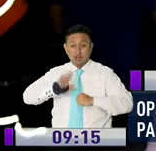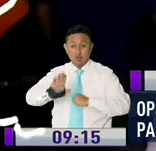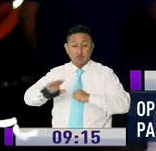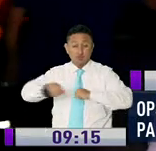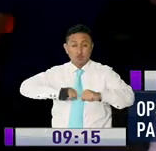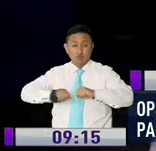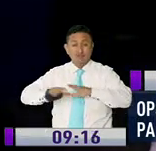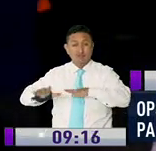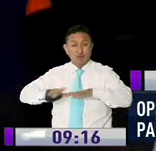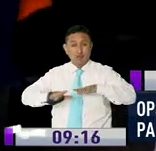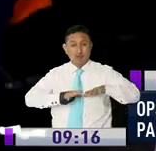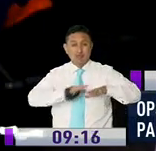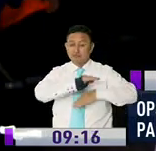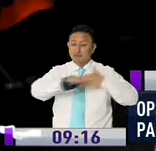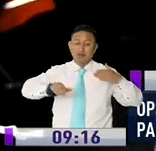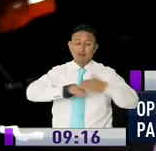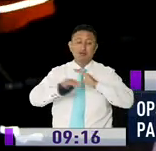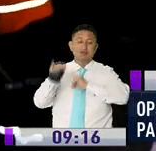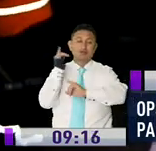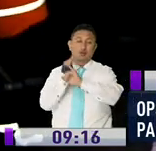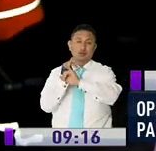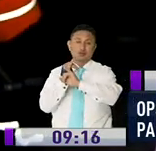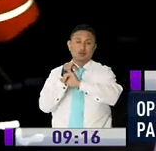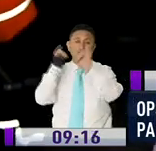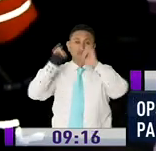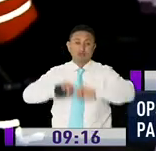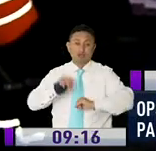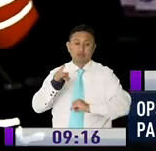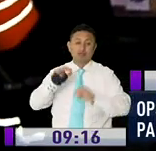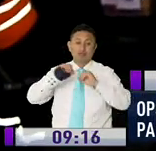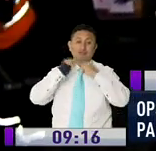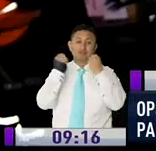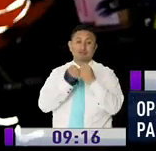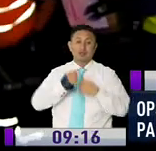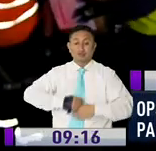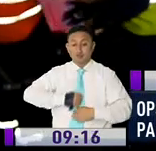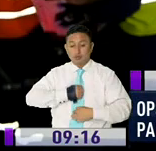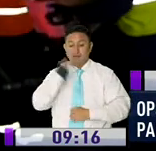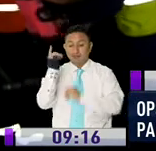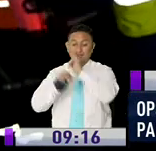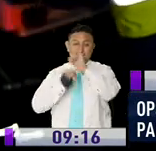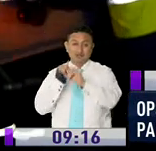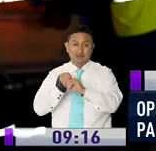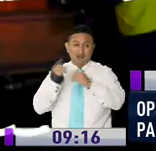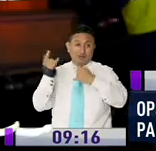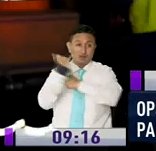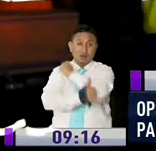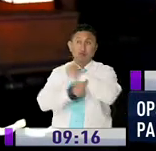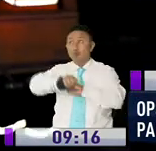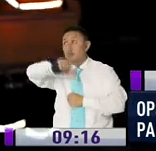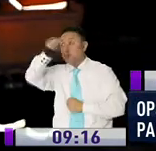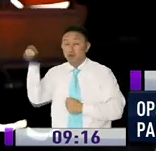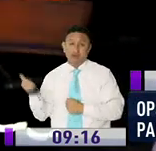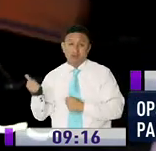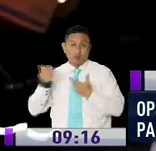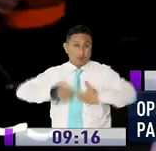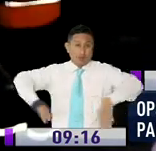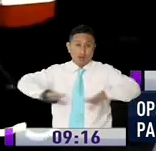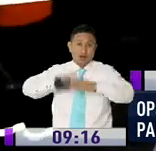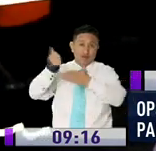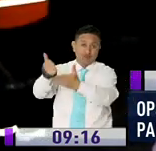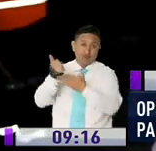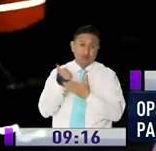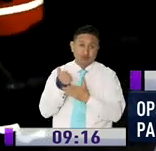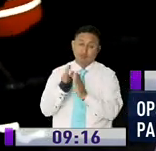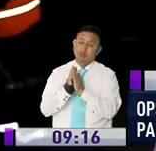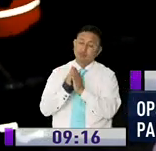y la coordinación con todas las instituciones, ya sean de la sociedad civil, organismos internacionales y otros países que están atendiendo este